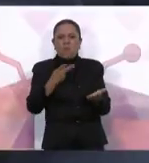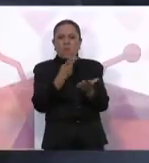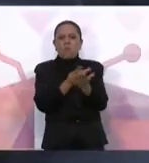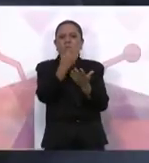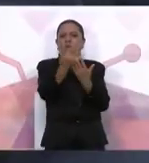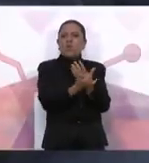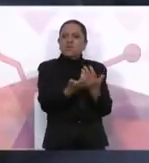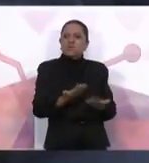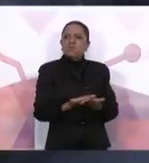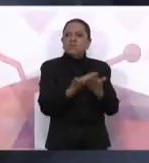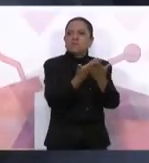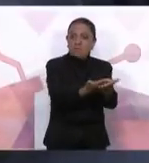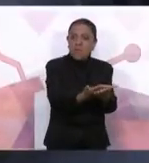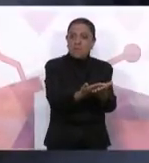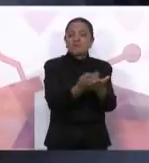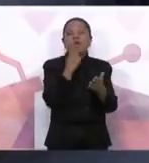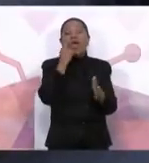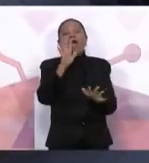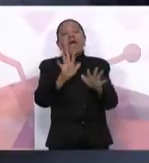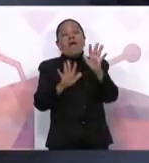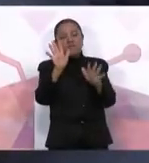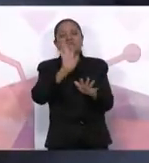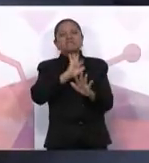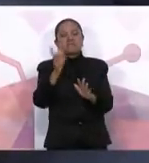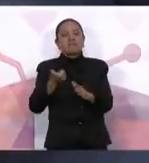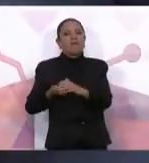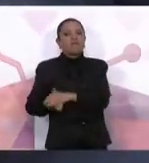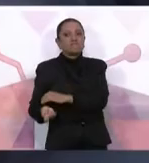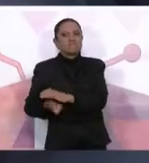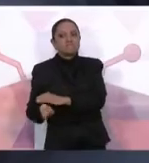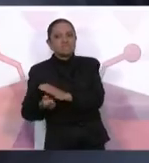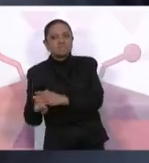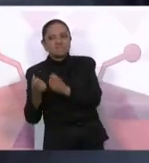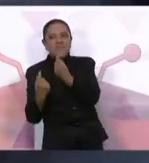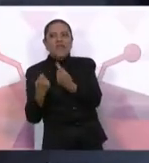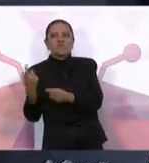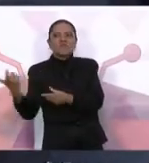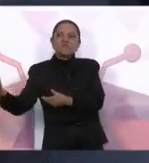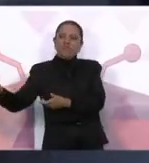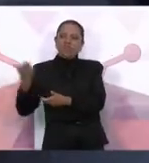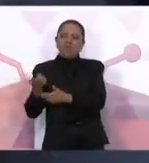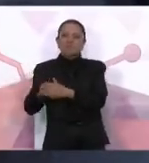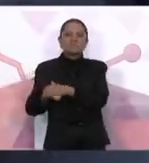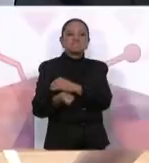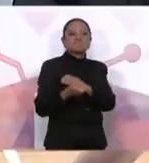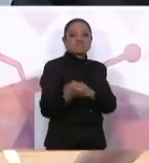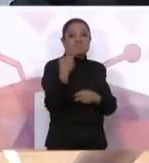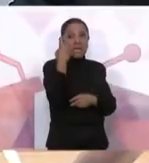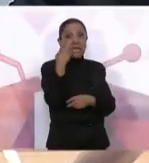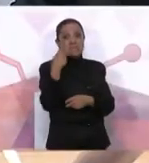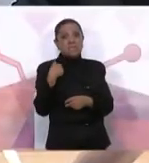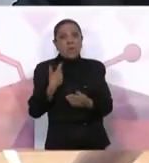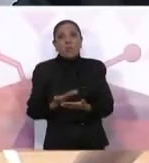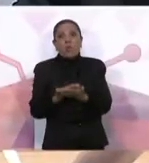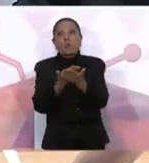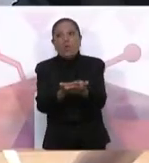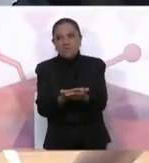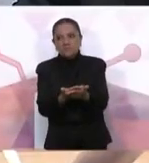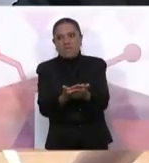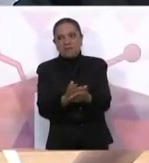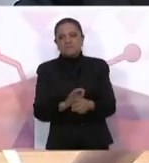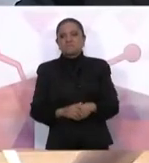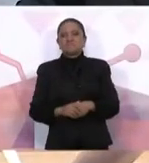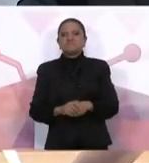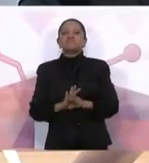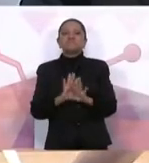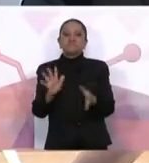mochadas para sacar dinero de algunos cuantos entonces esta sería mi propuesta gracias candidato varios rojas del